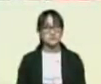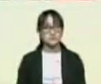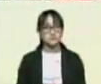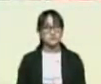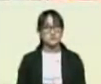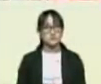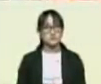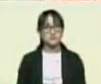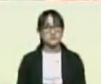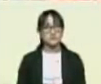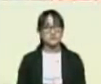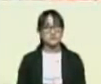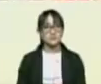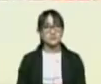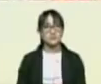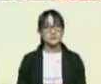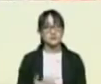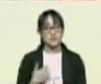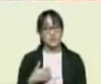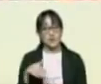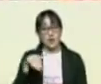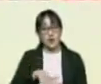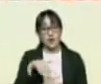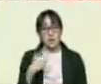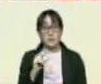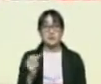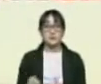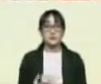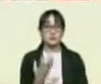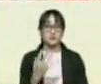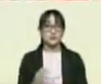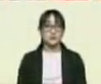Tenemos elecciones el 20 de mayo, ¿verdad?